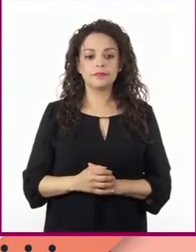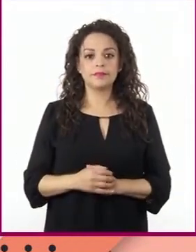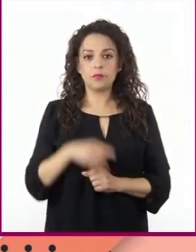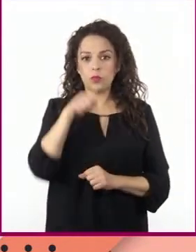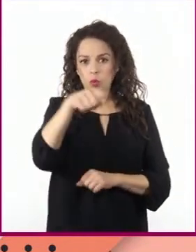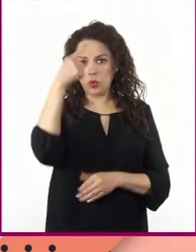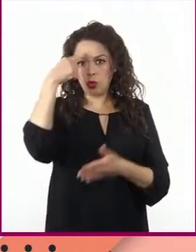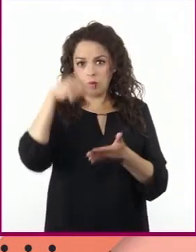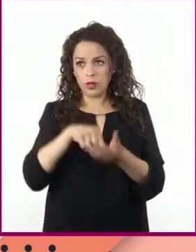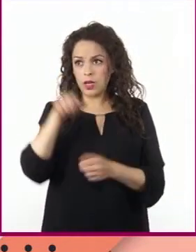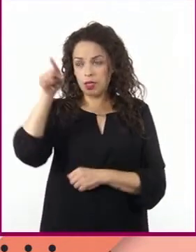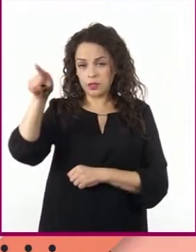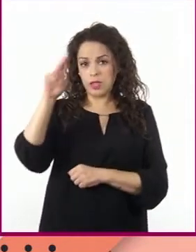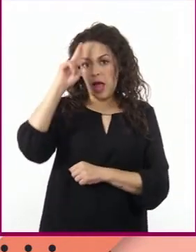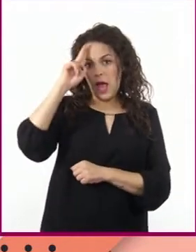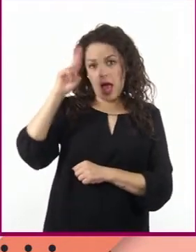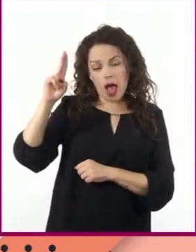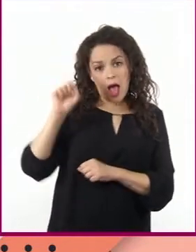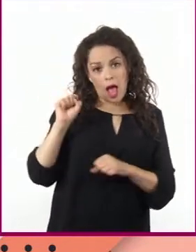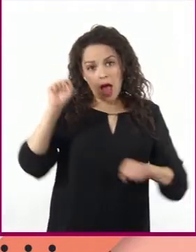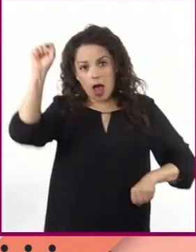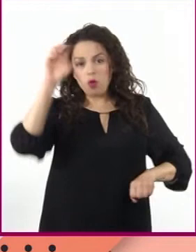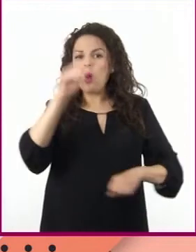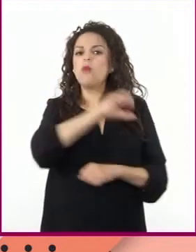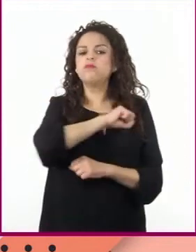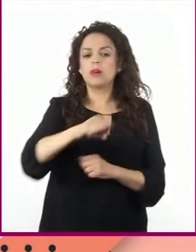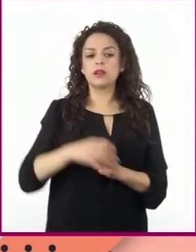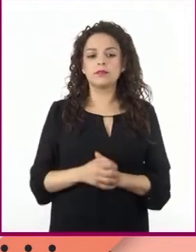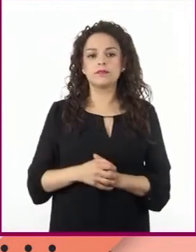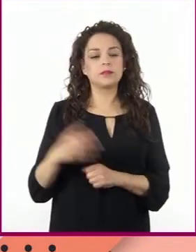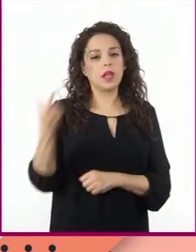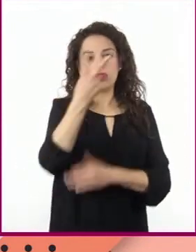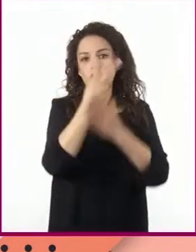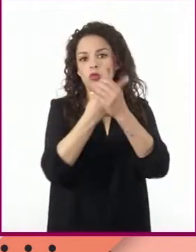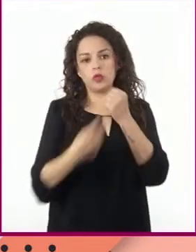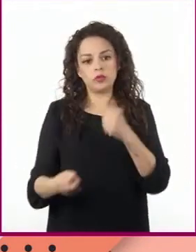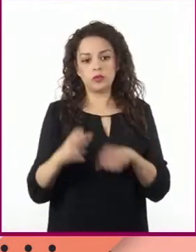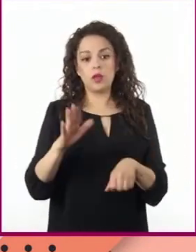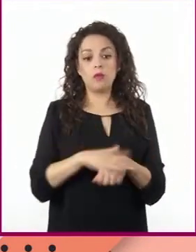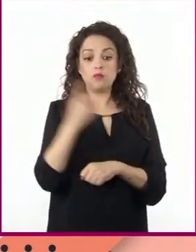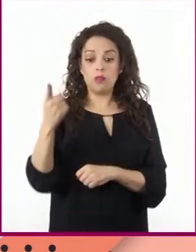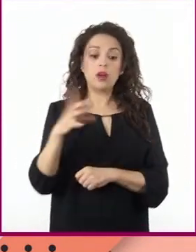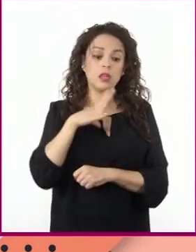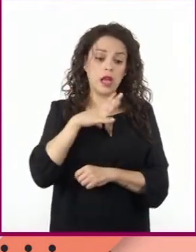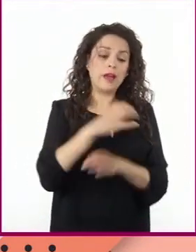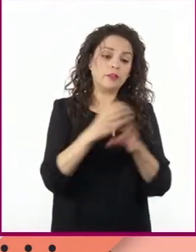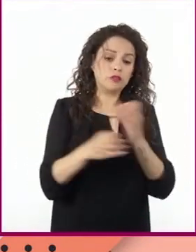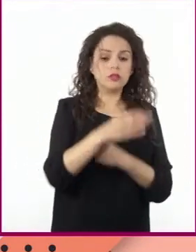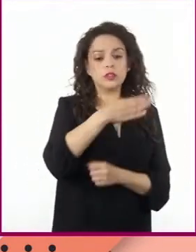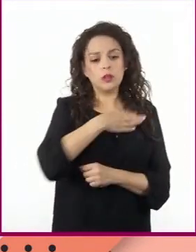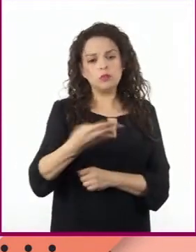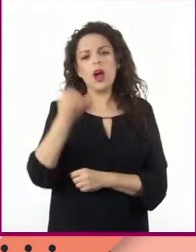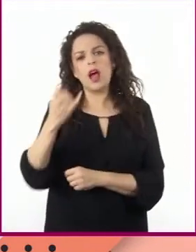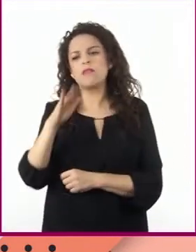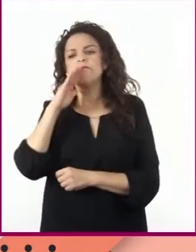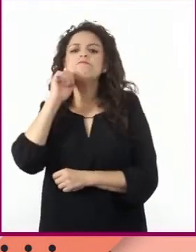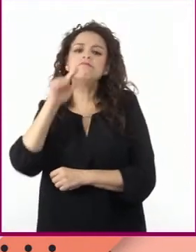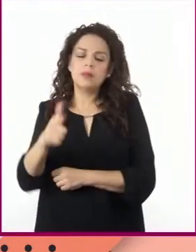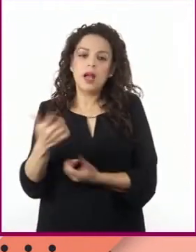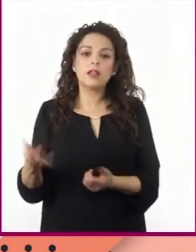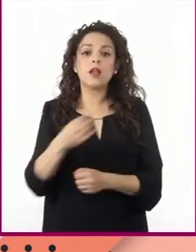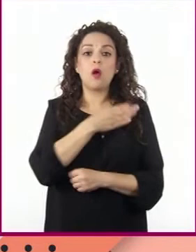consideras héroe o villano? Lo considero de las dos formas, ya que trajo cosas buenas y cosas malas. Buenas